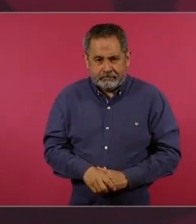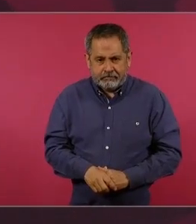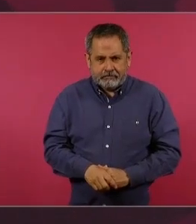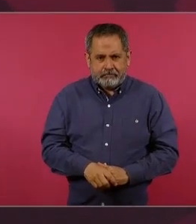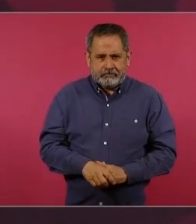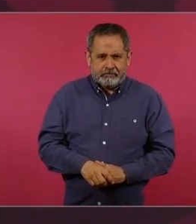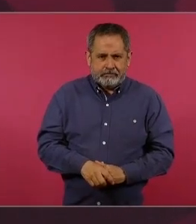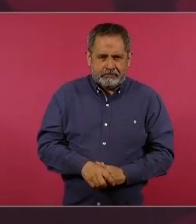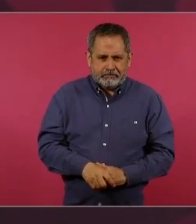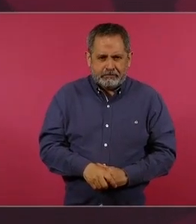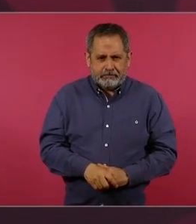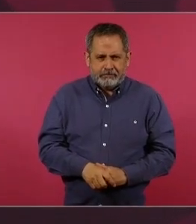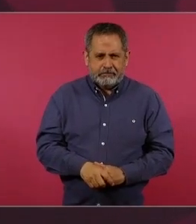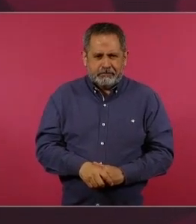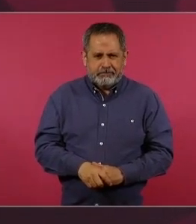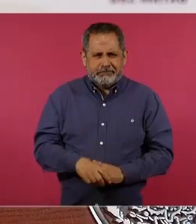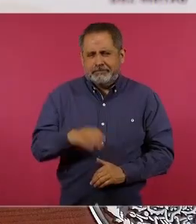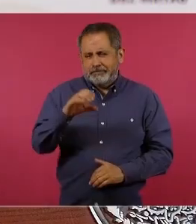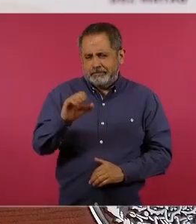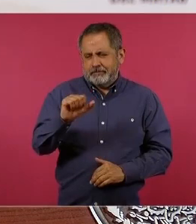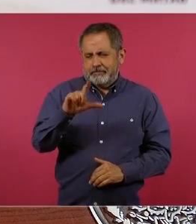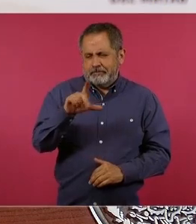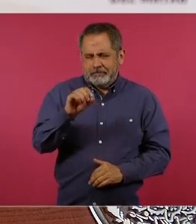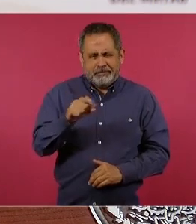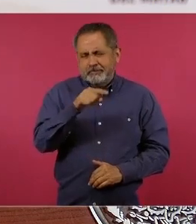nada más que Carlos es,